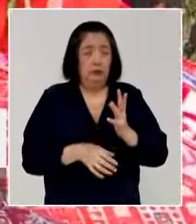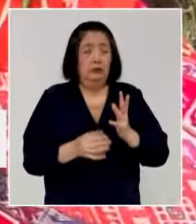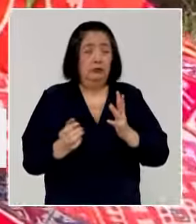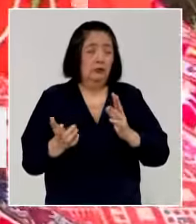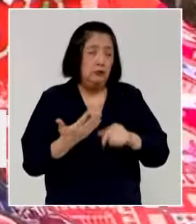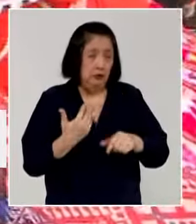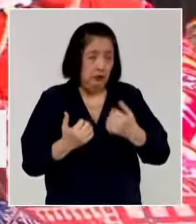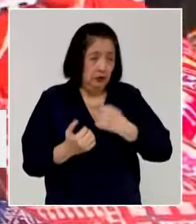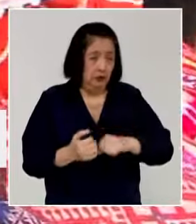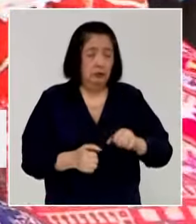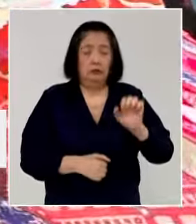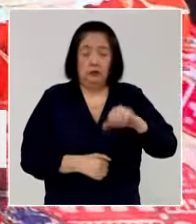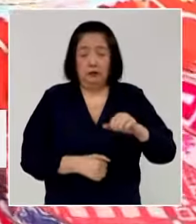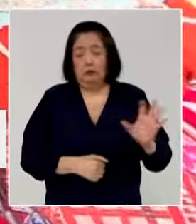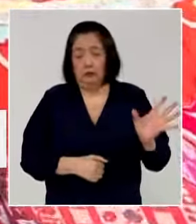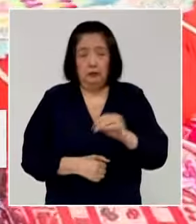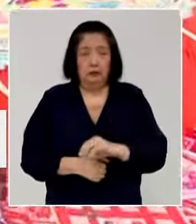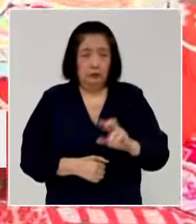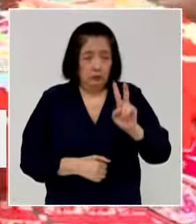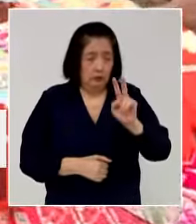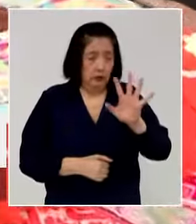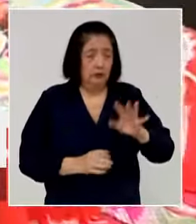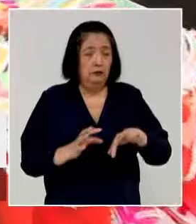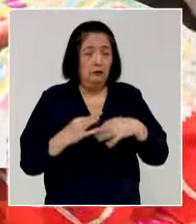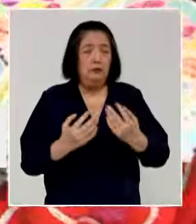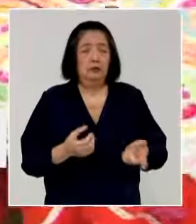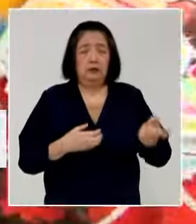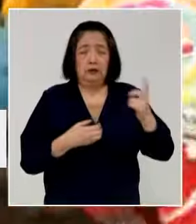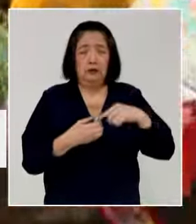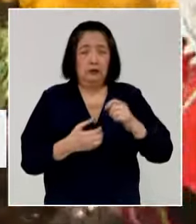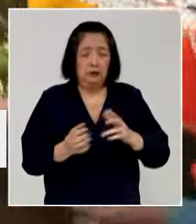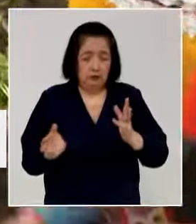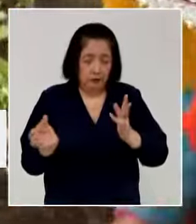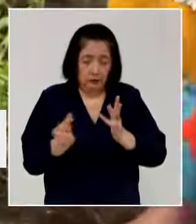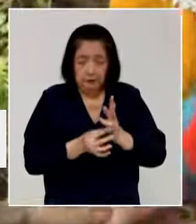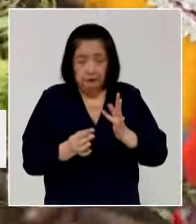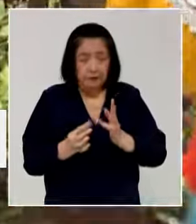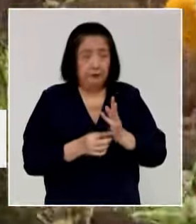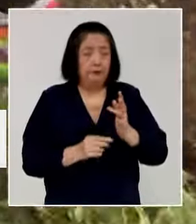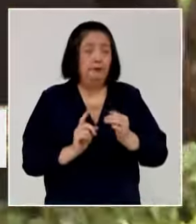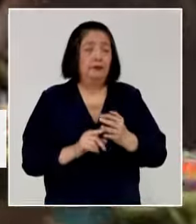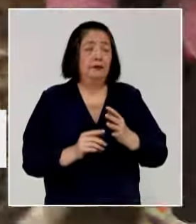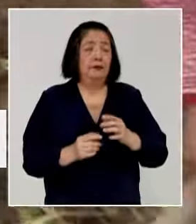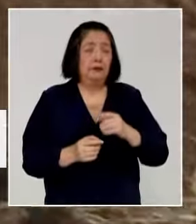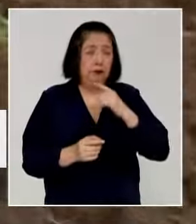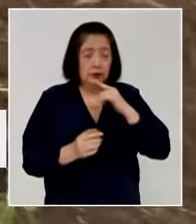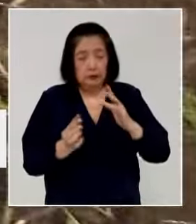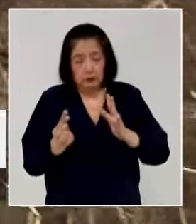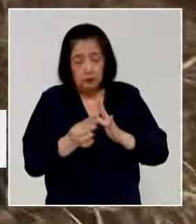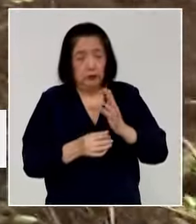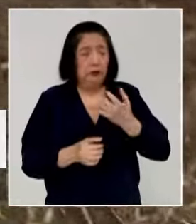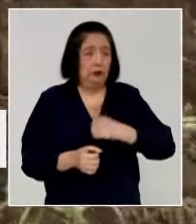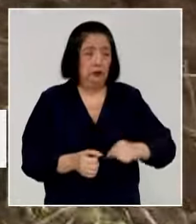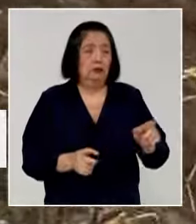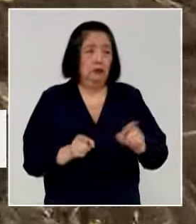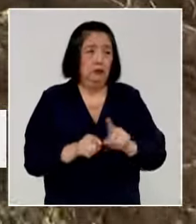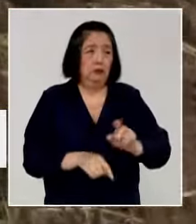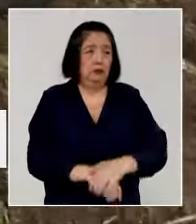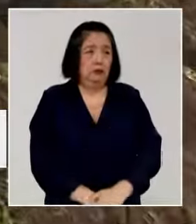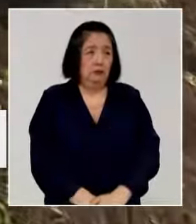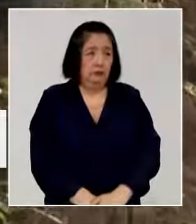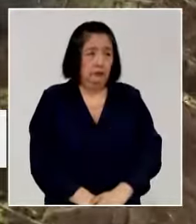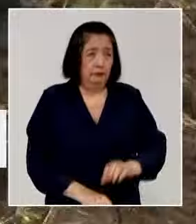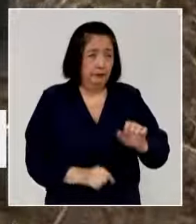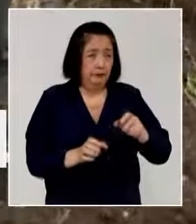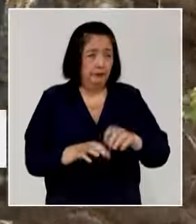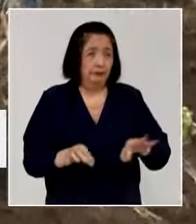hijos. Sí, todo, 25 familias y participamos esposas, esposos y hijos también. Es